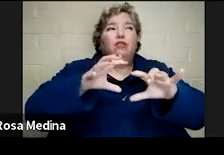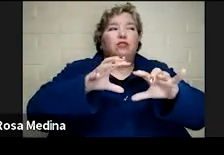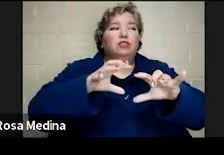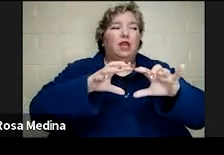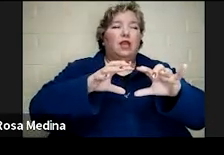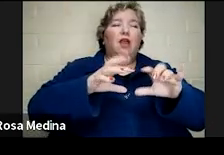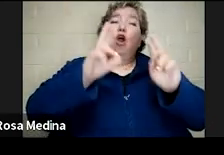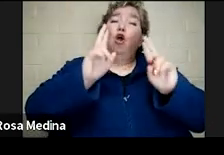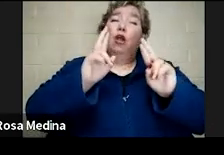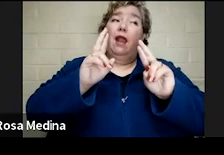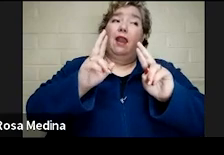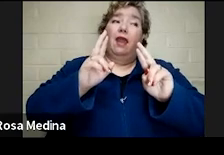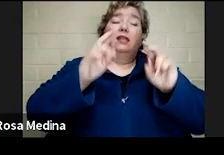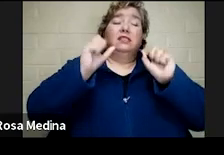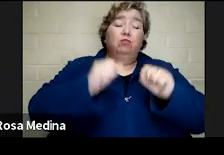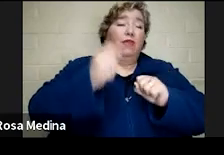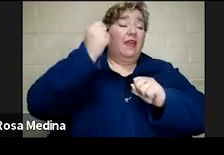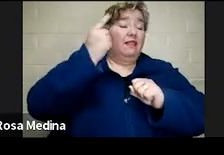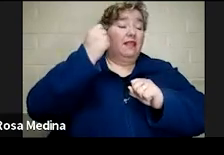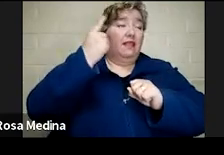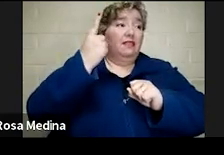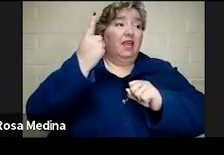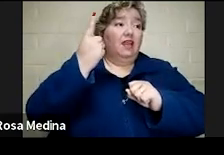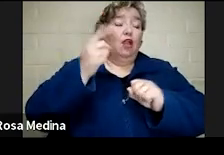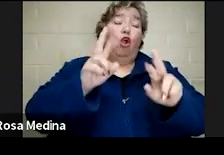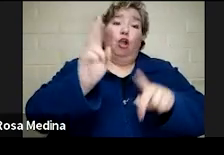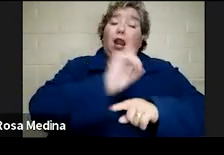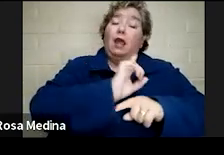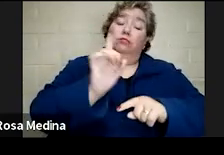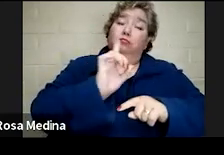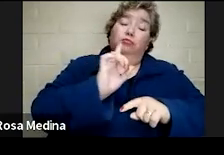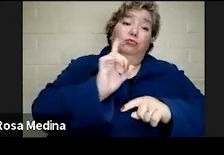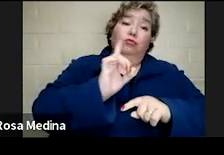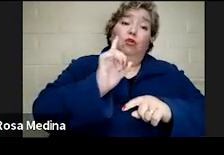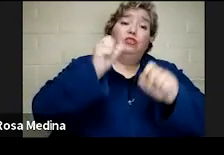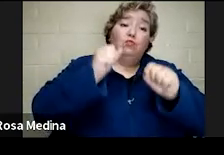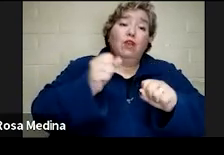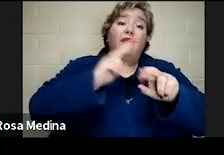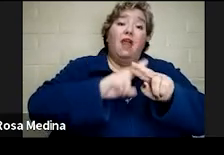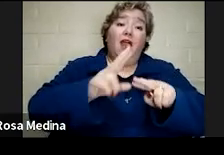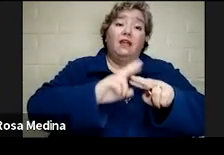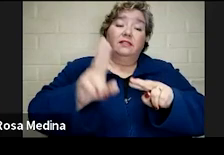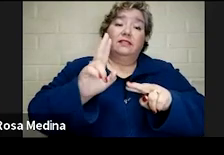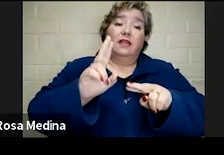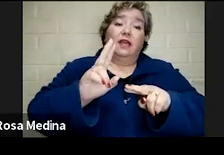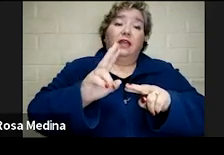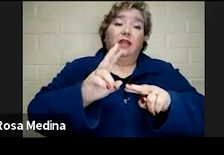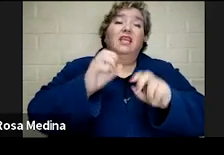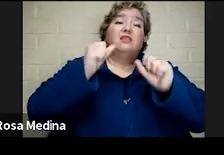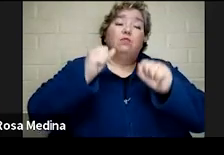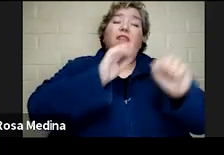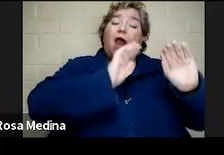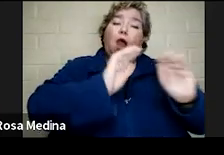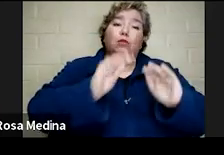dentro de lo esperado, pero también puede ser que no, y así es importante como apoyar e intervenir de la forma